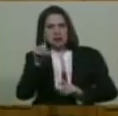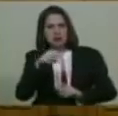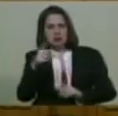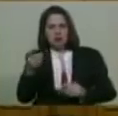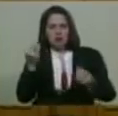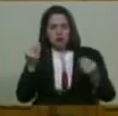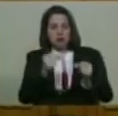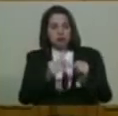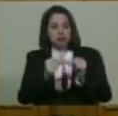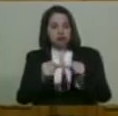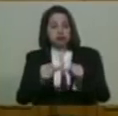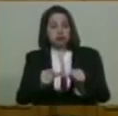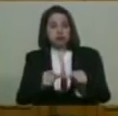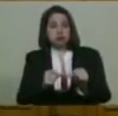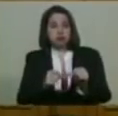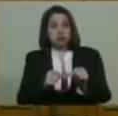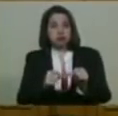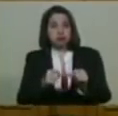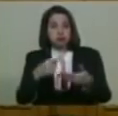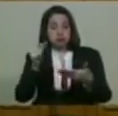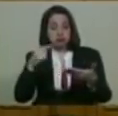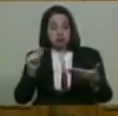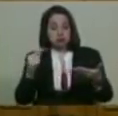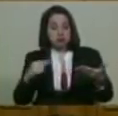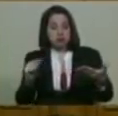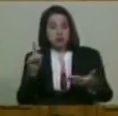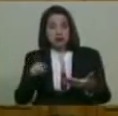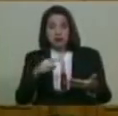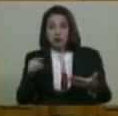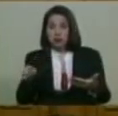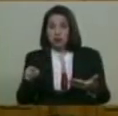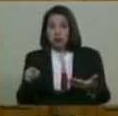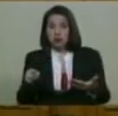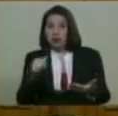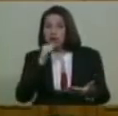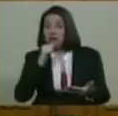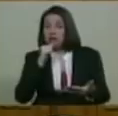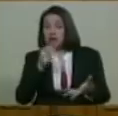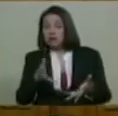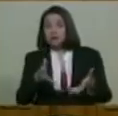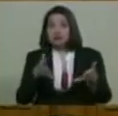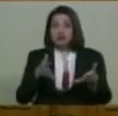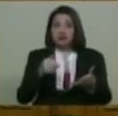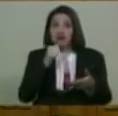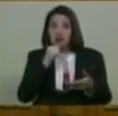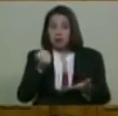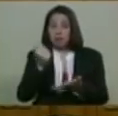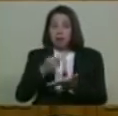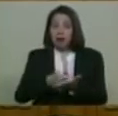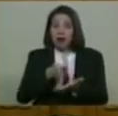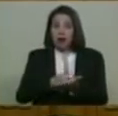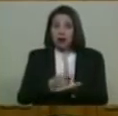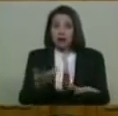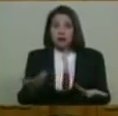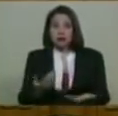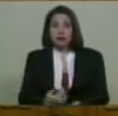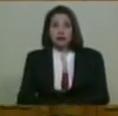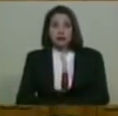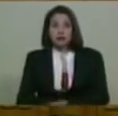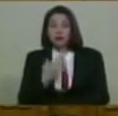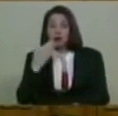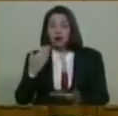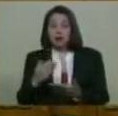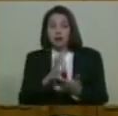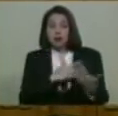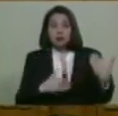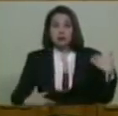permanente. Aquí hay las condiciones. Yo le pido al vicepresidente Elías,